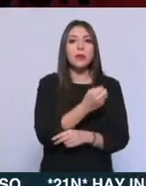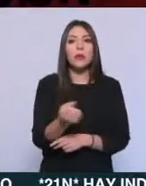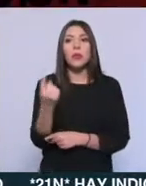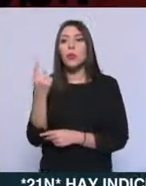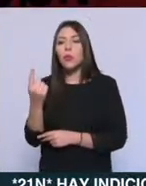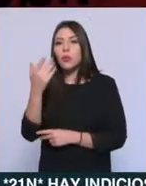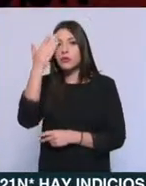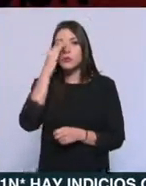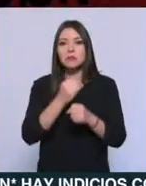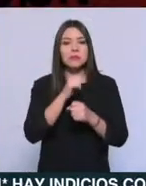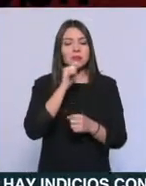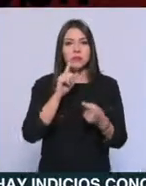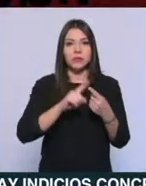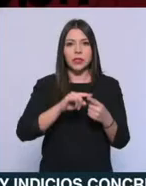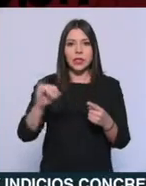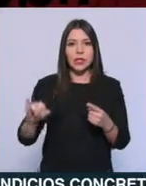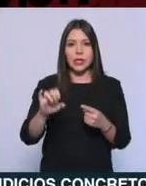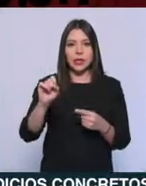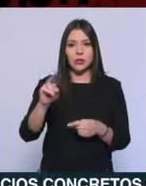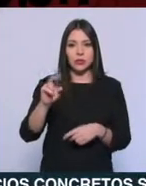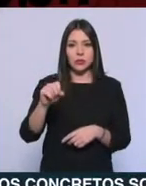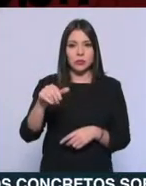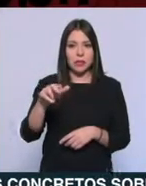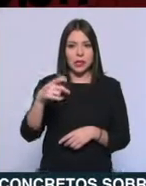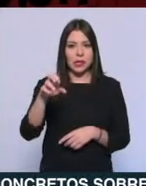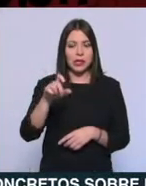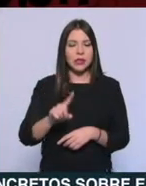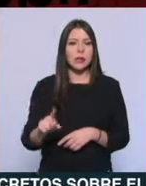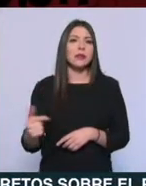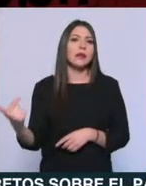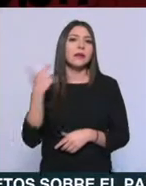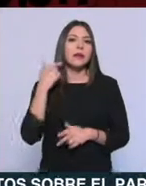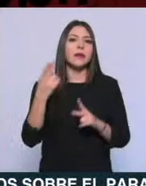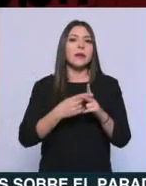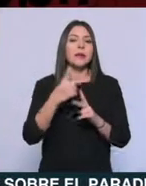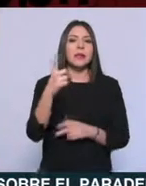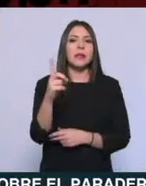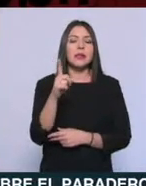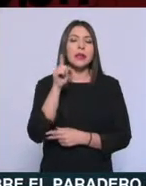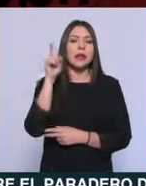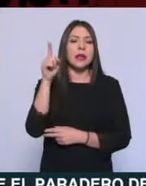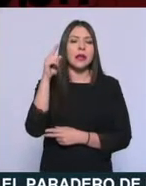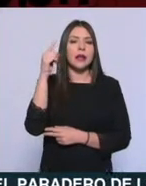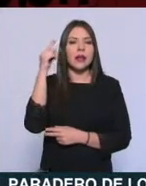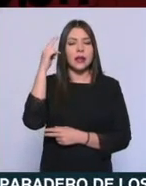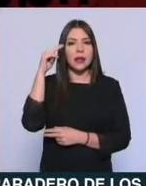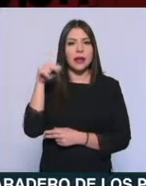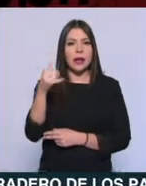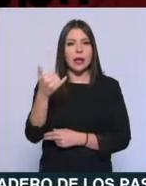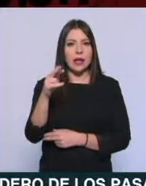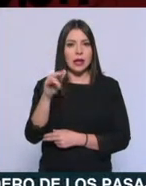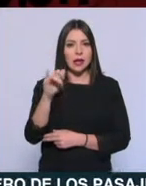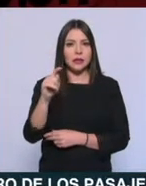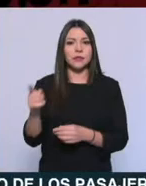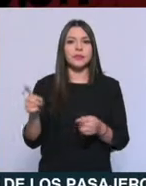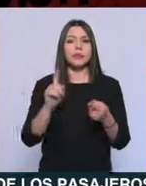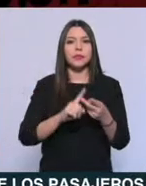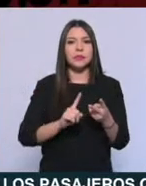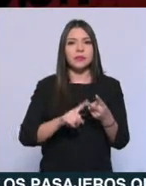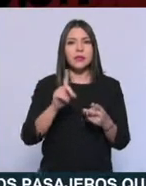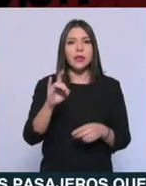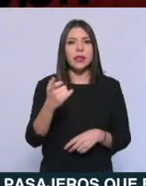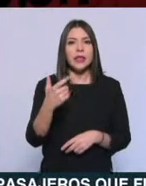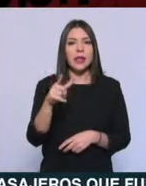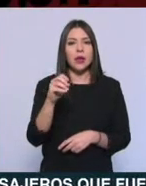ellos. Se trata de Jesús Alejandro Márquez Jiménez, asesinado el 1 de diciembre en Tepic, Nayarit; Diego García Corona, encontrado muerto